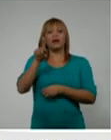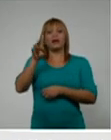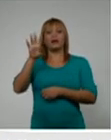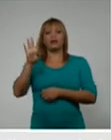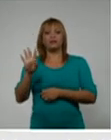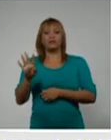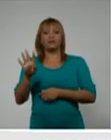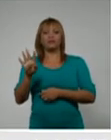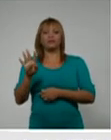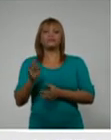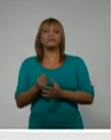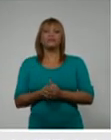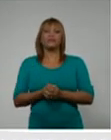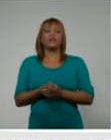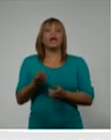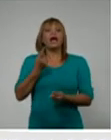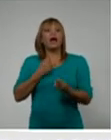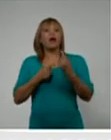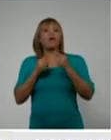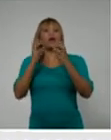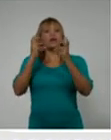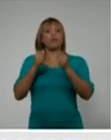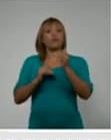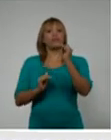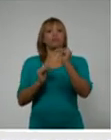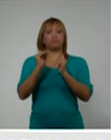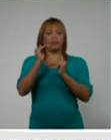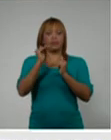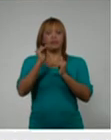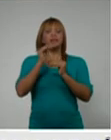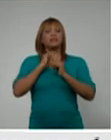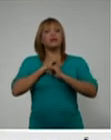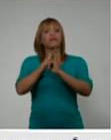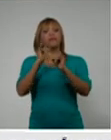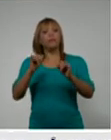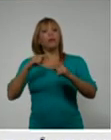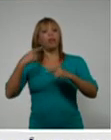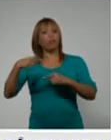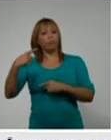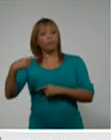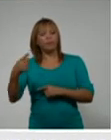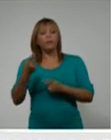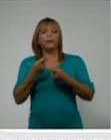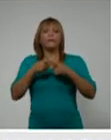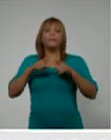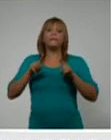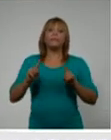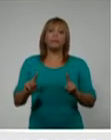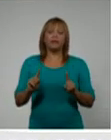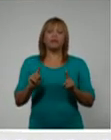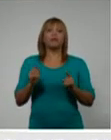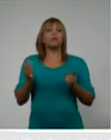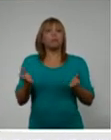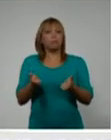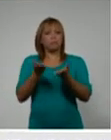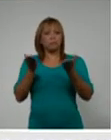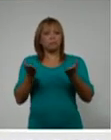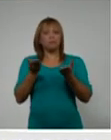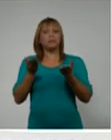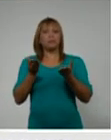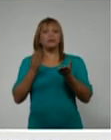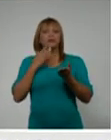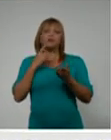a pesar de que un número mayor se ha informado diariamente, pero como se recuperan, pues se van